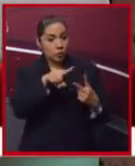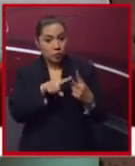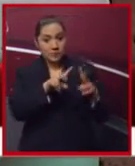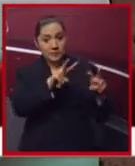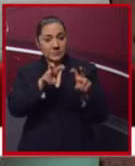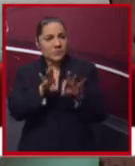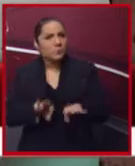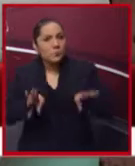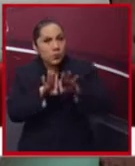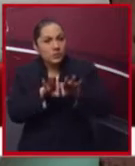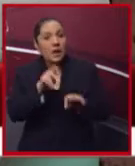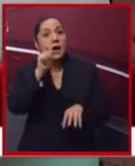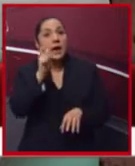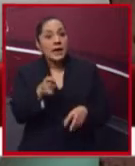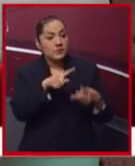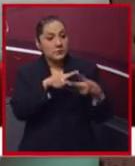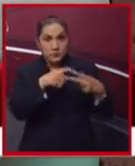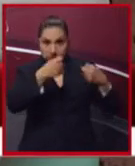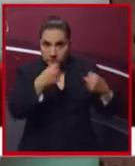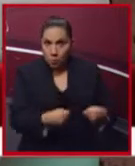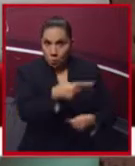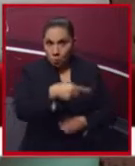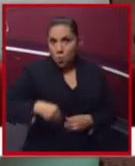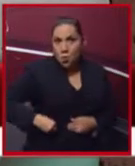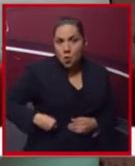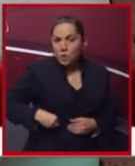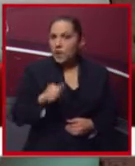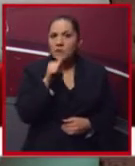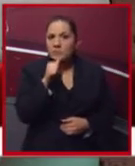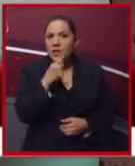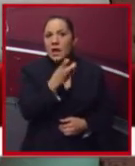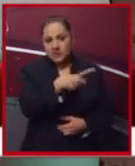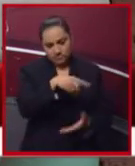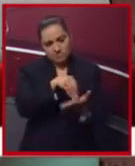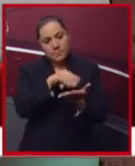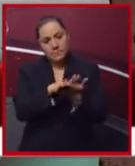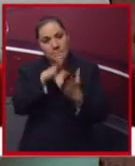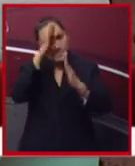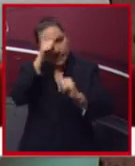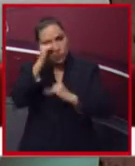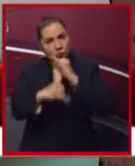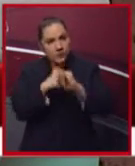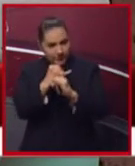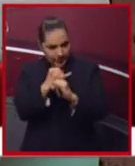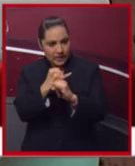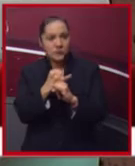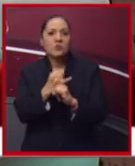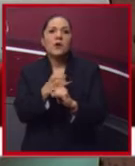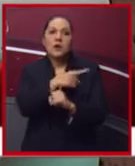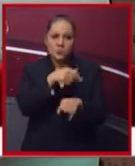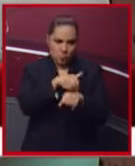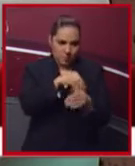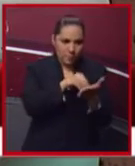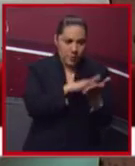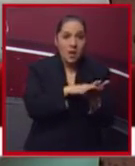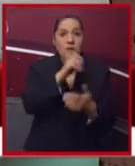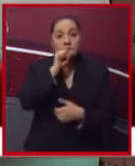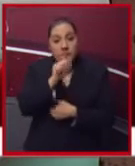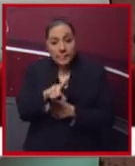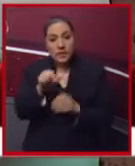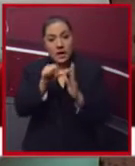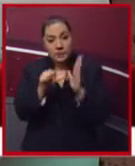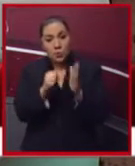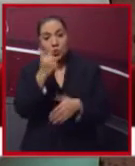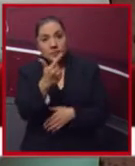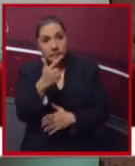de inocencia, libertad personal, contenido en el artículo 9 del Pacto Internacional de Derechos Civiles y Políticos, artículo 7 de la Convención Americana sobre Derechos